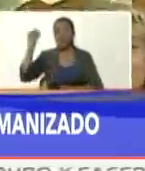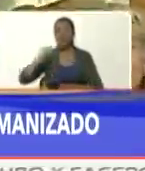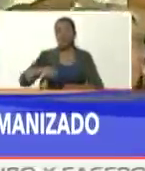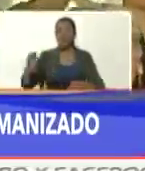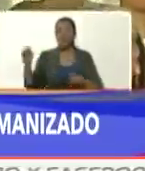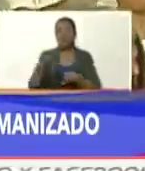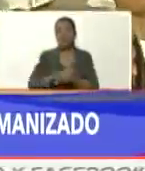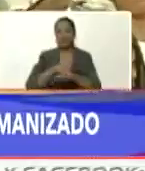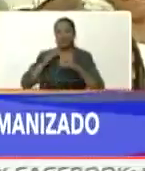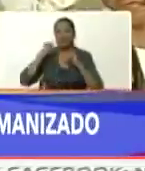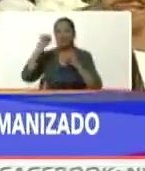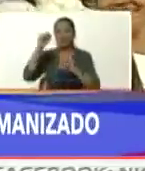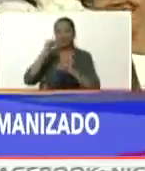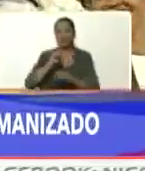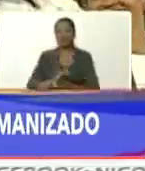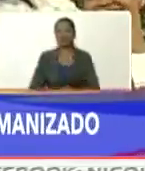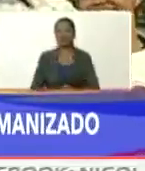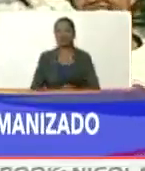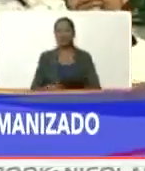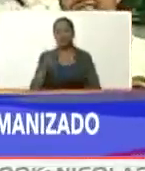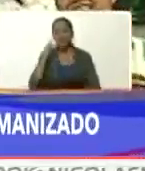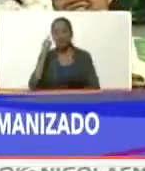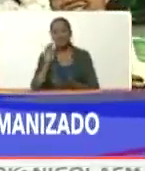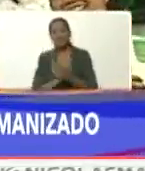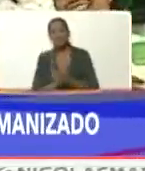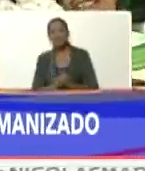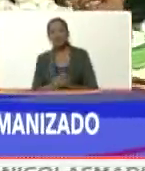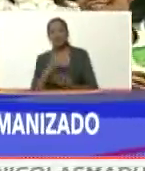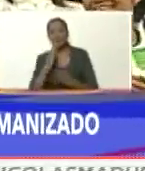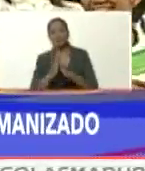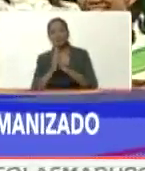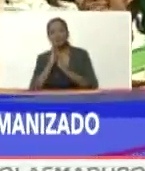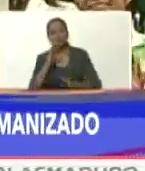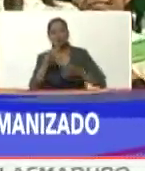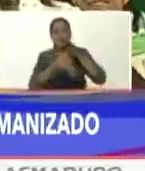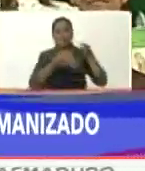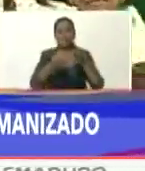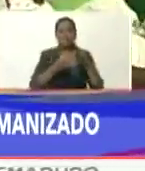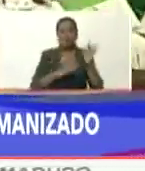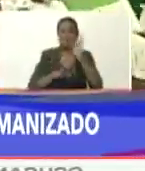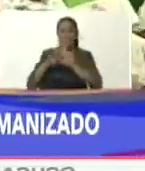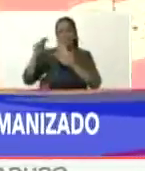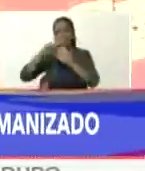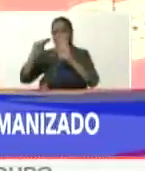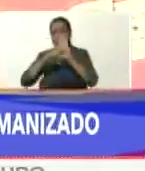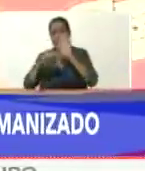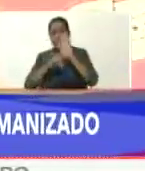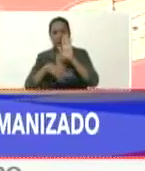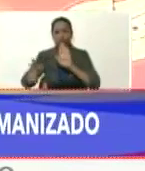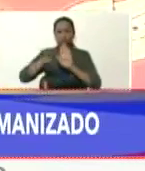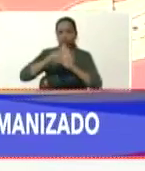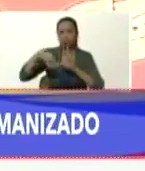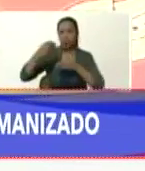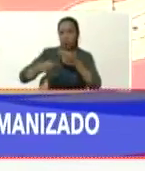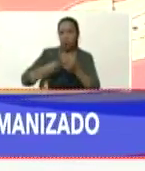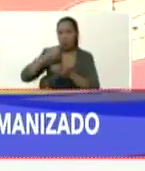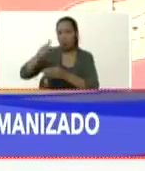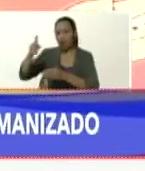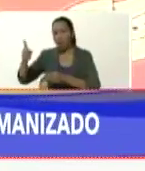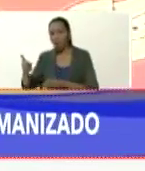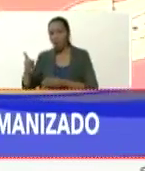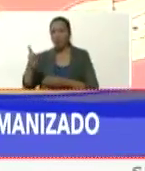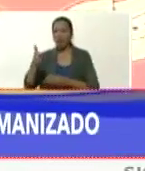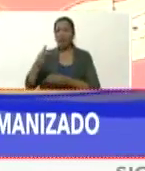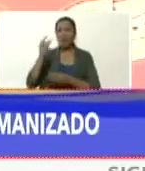Bueno, doctora Asia Villegas, ya usted nos explicó cómo es el proceso de captación, visita casa por casa, ¿verdad?